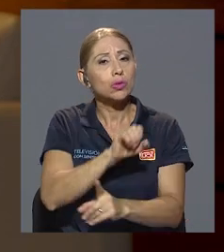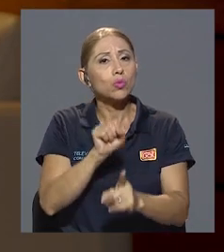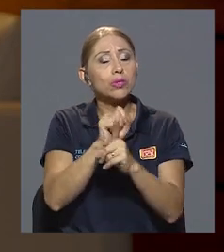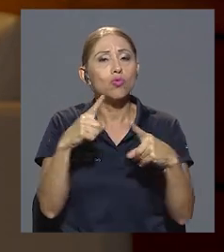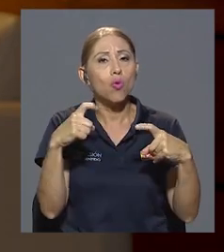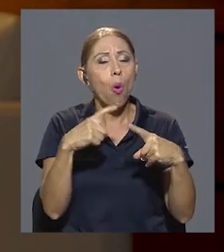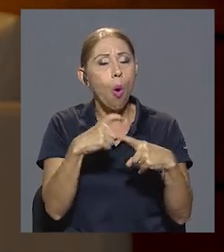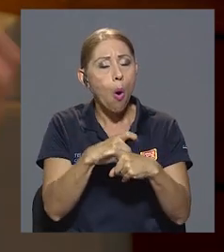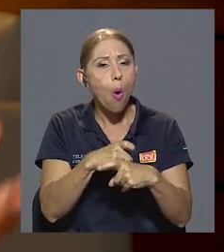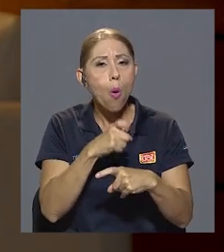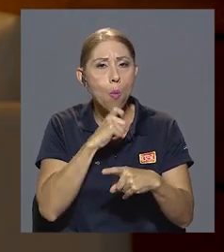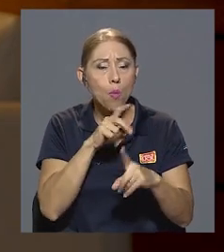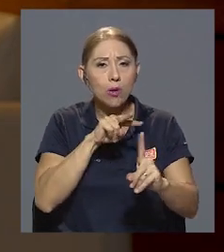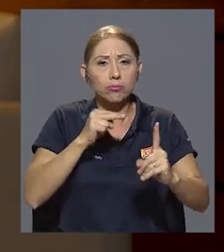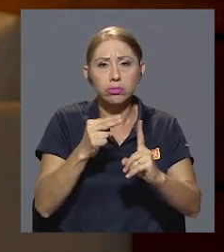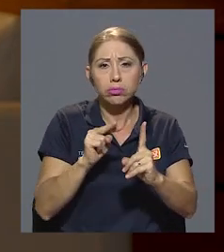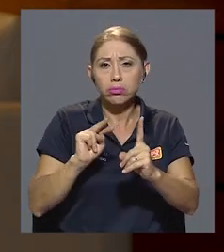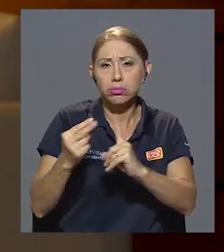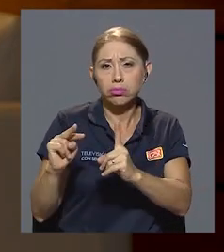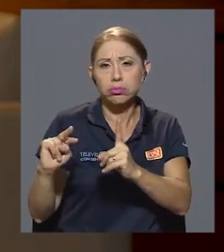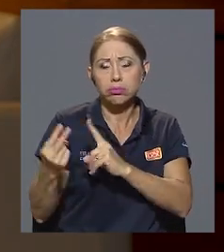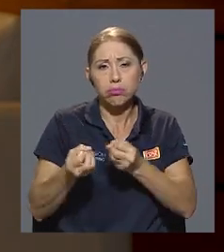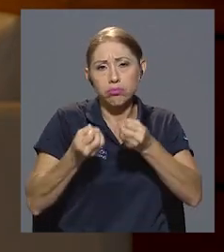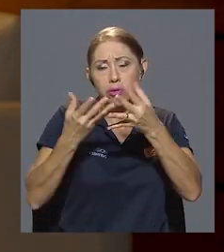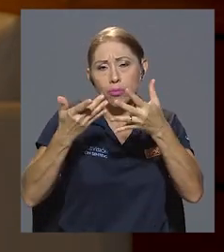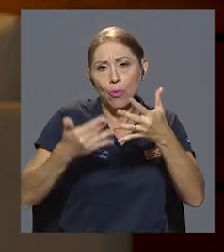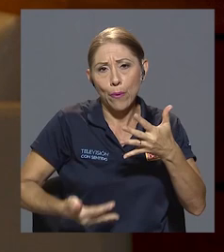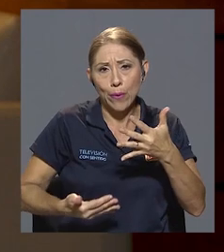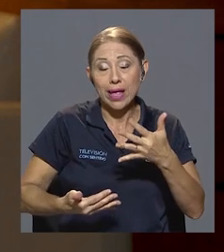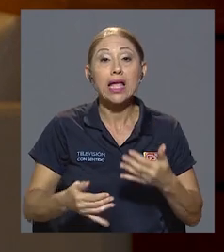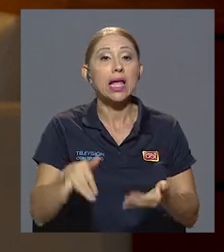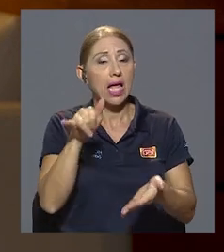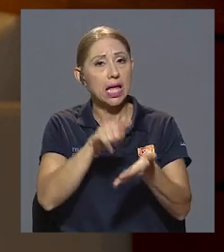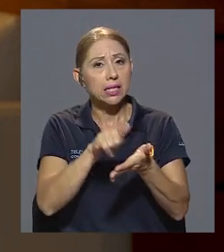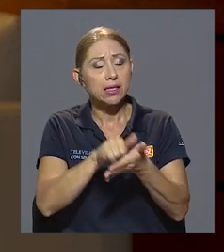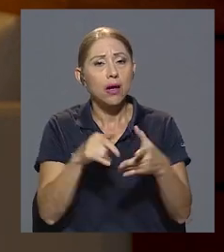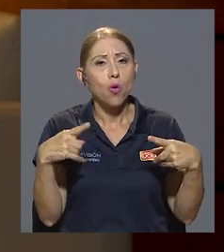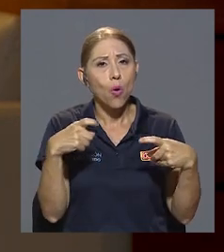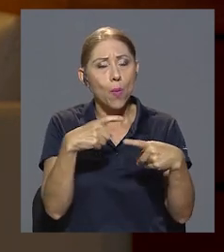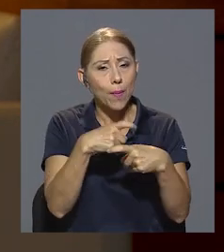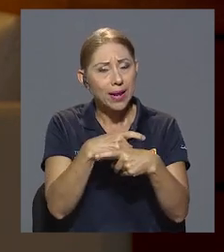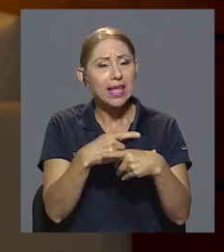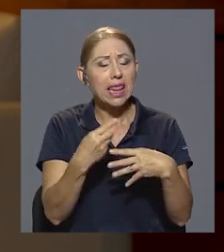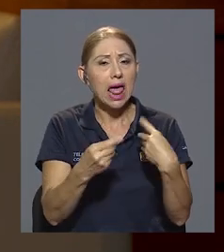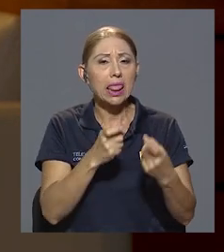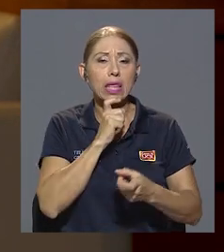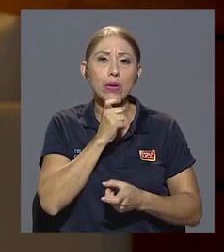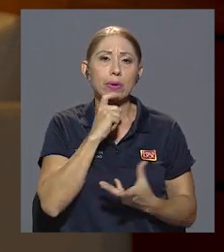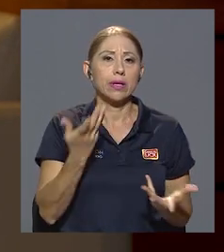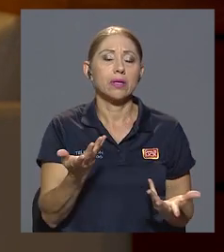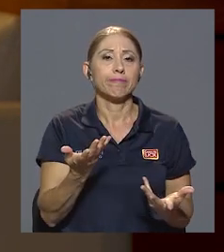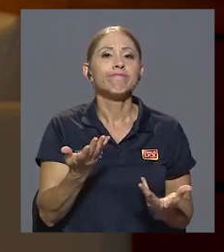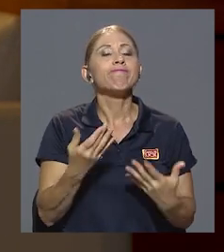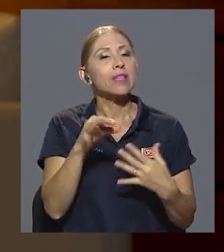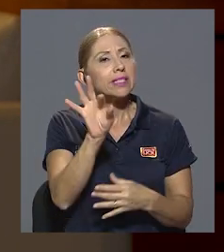decía de múltiples dimensiones y que esta complejidad invita precisamente